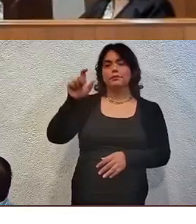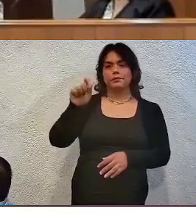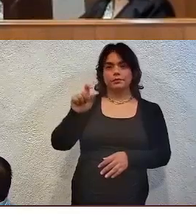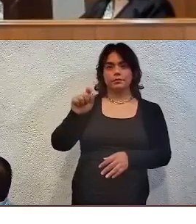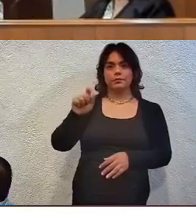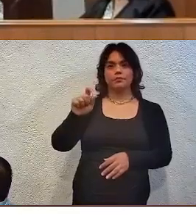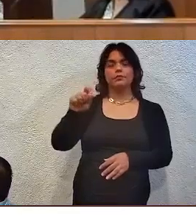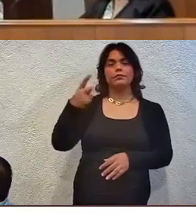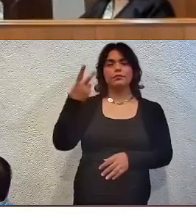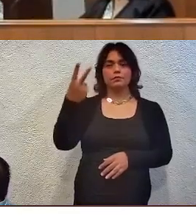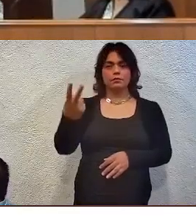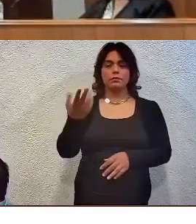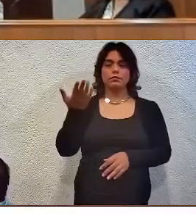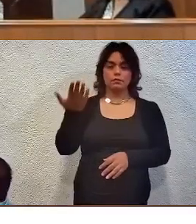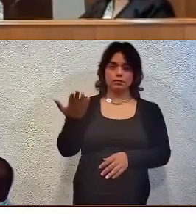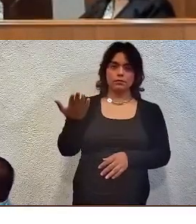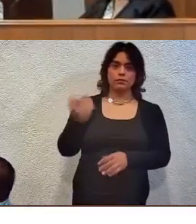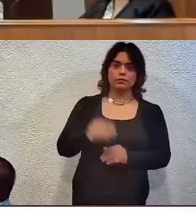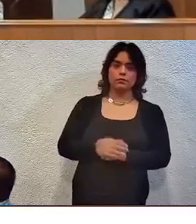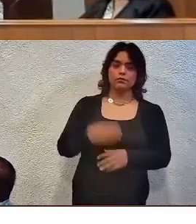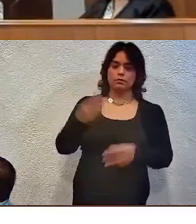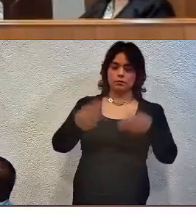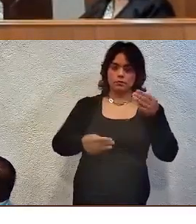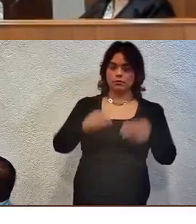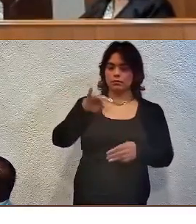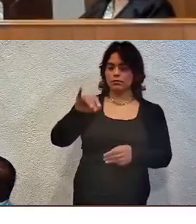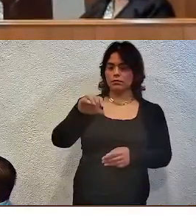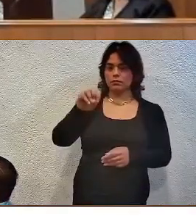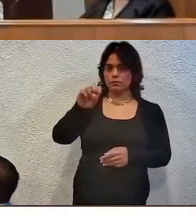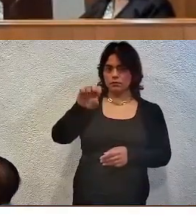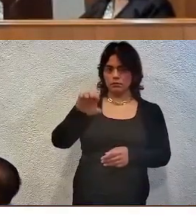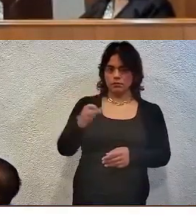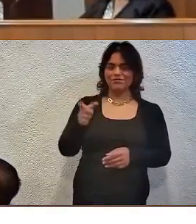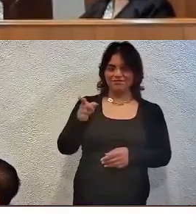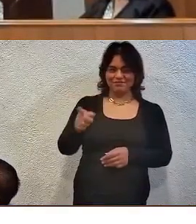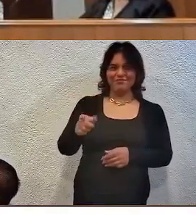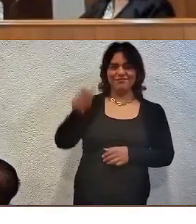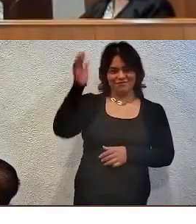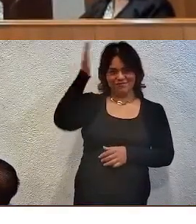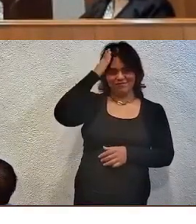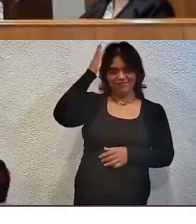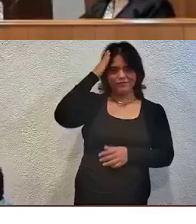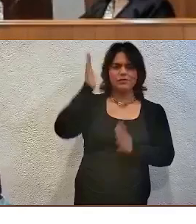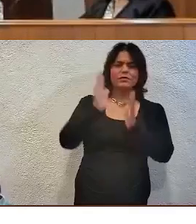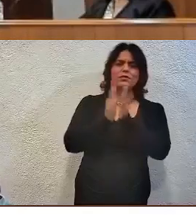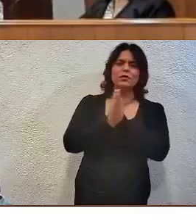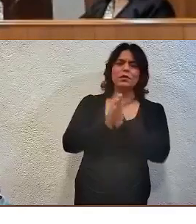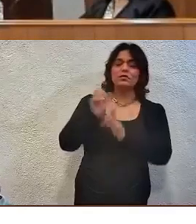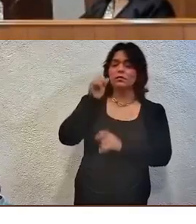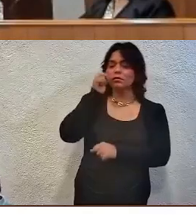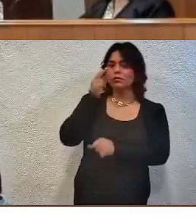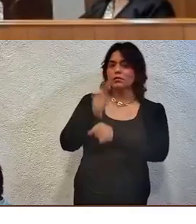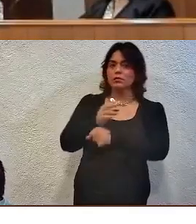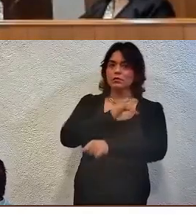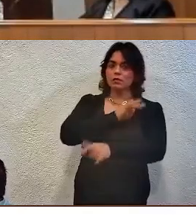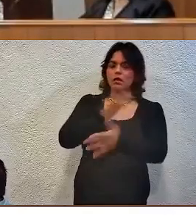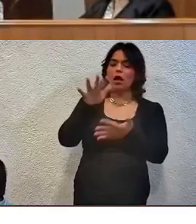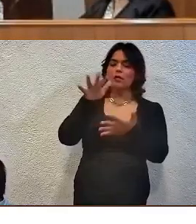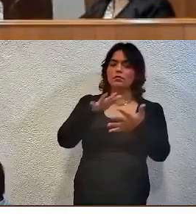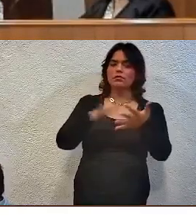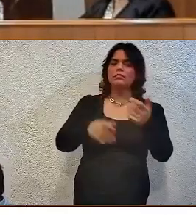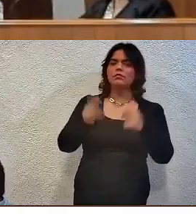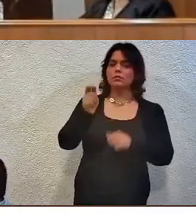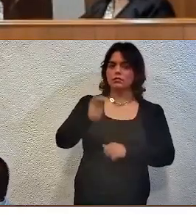cual fue turnado a la ponencia a cargo del magistrado José Inés Betancur Salgado. Por lo tanto, le solicito, secretario general, nos apoye con la cuenta